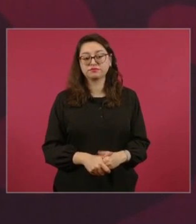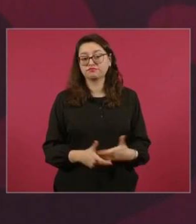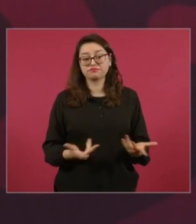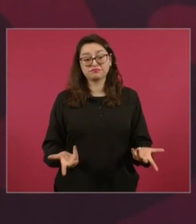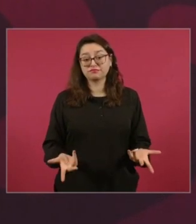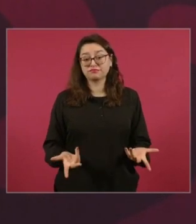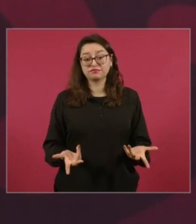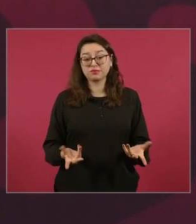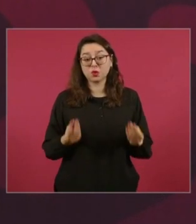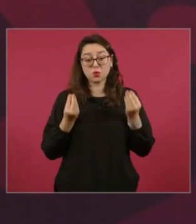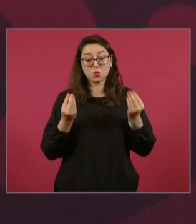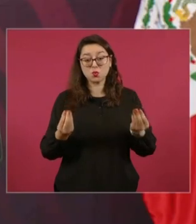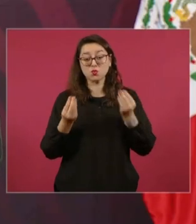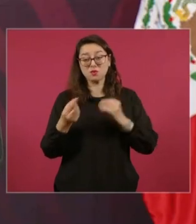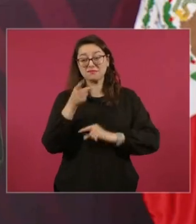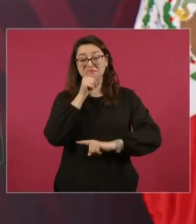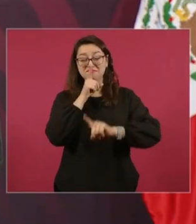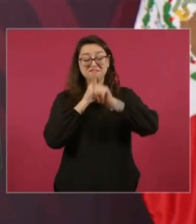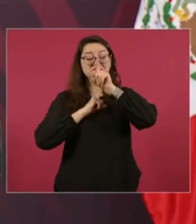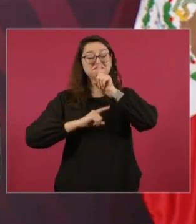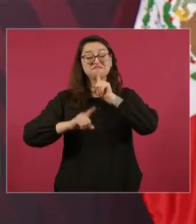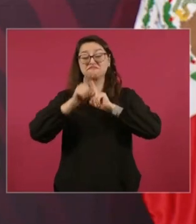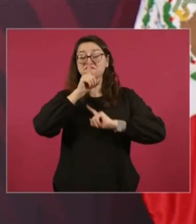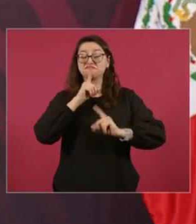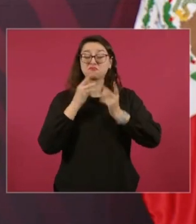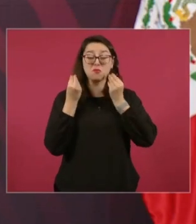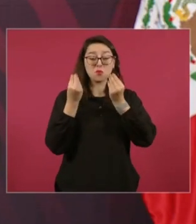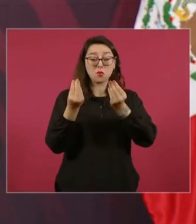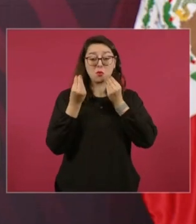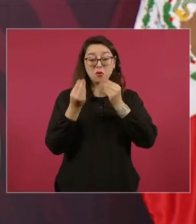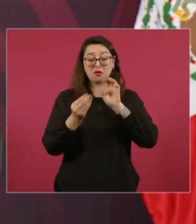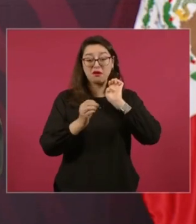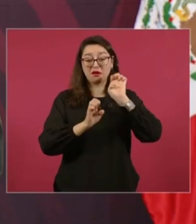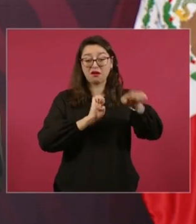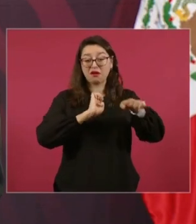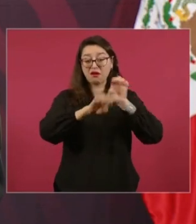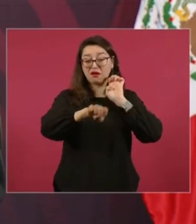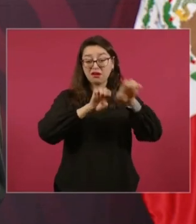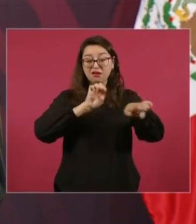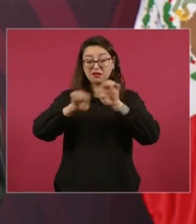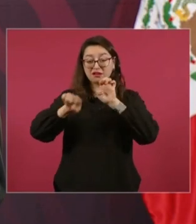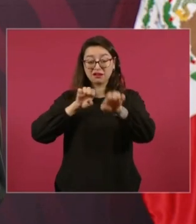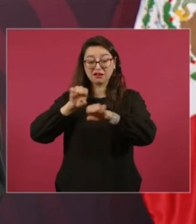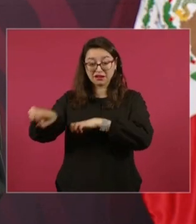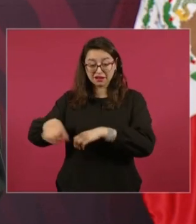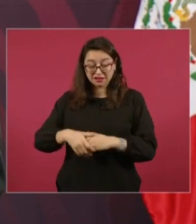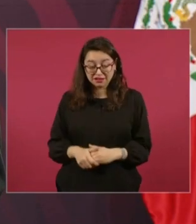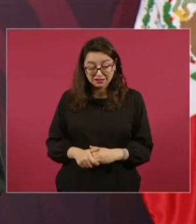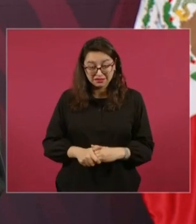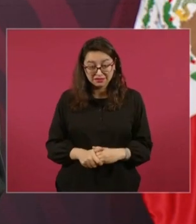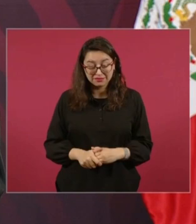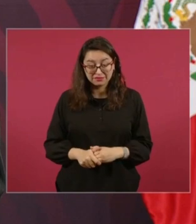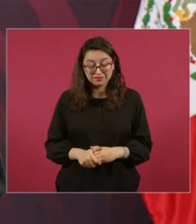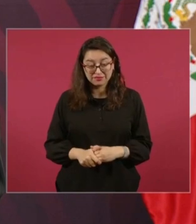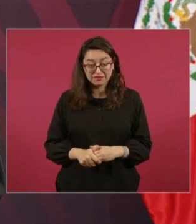y engañaban mucho. Y lo otro, que también fue